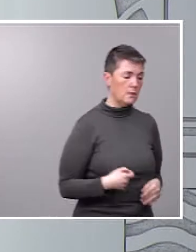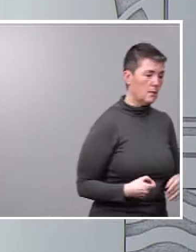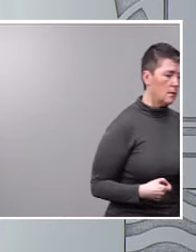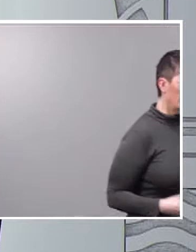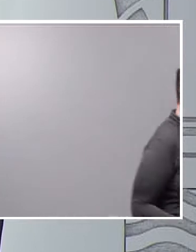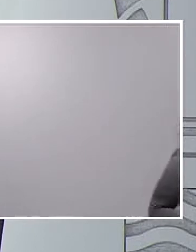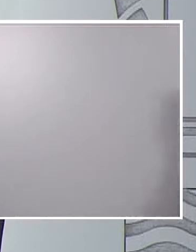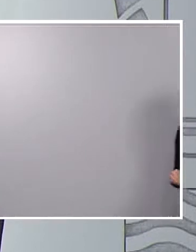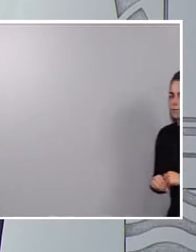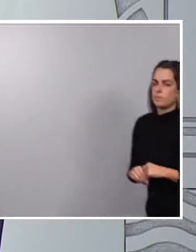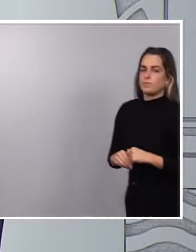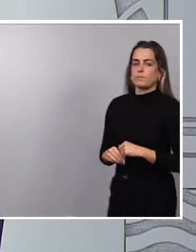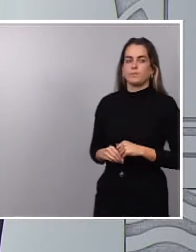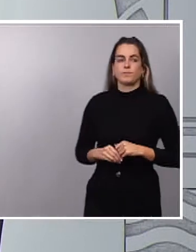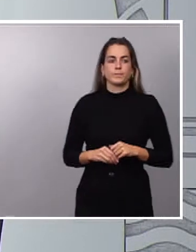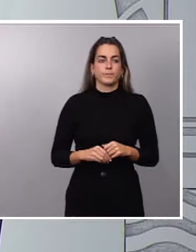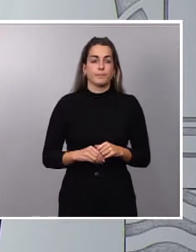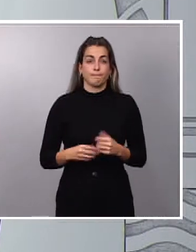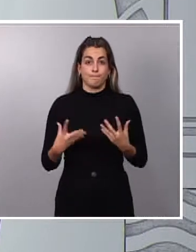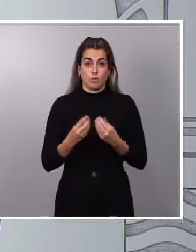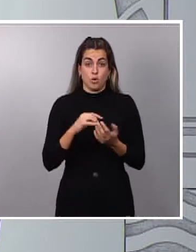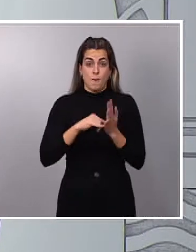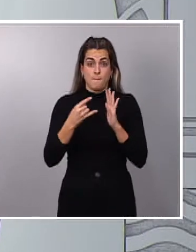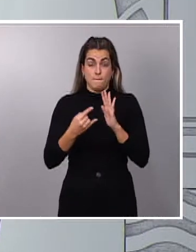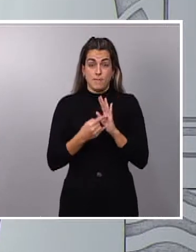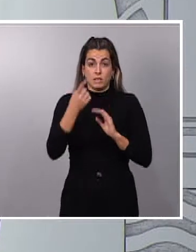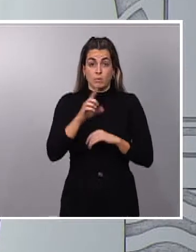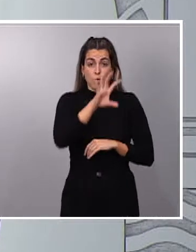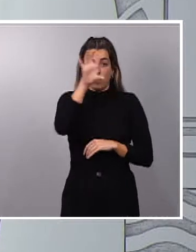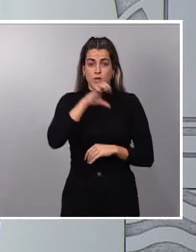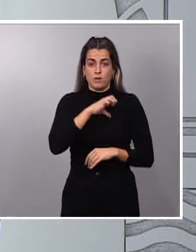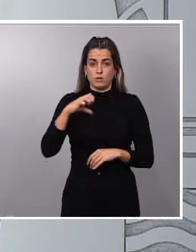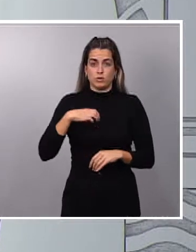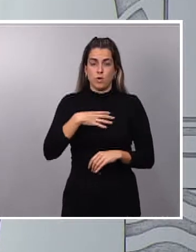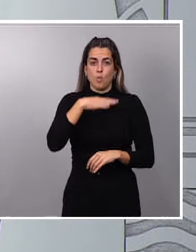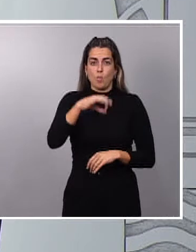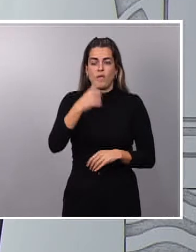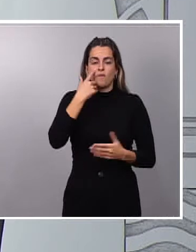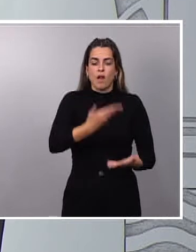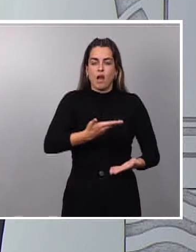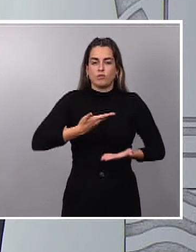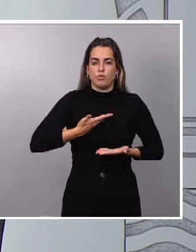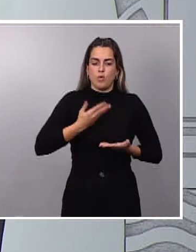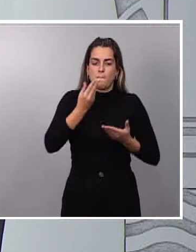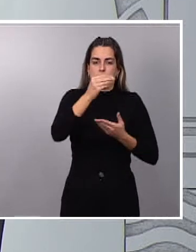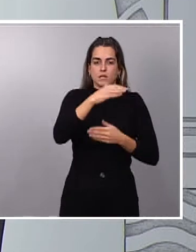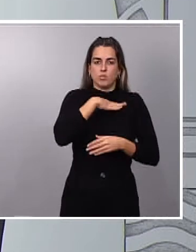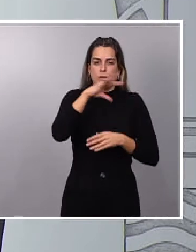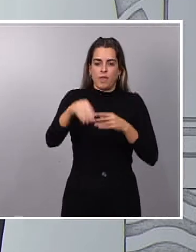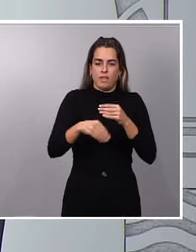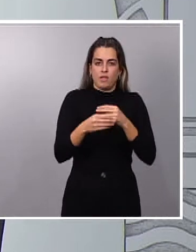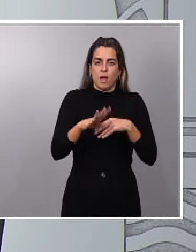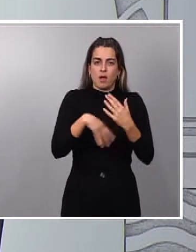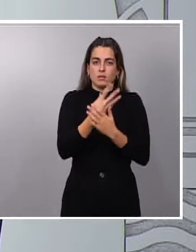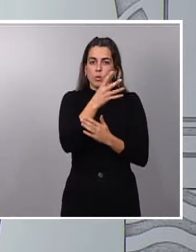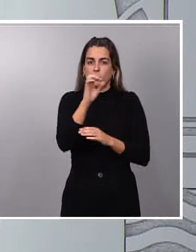este plan también las comunidades autónomas pueden establecer una ayuda adicional de hasta el 40%